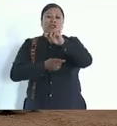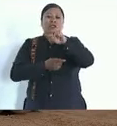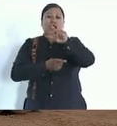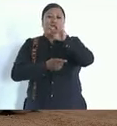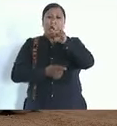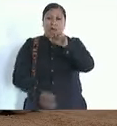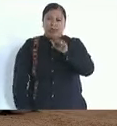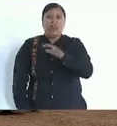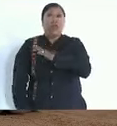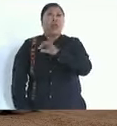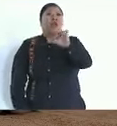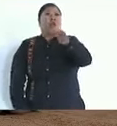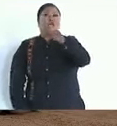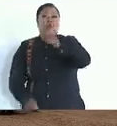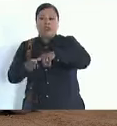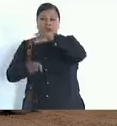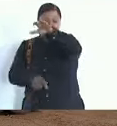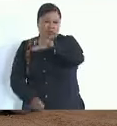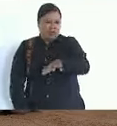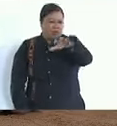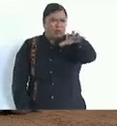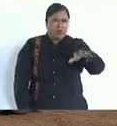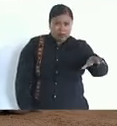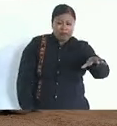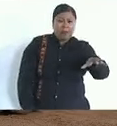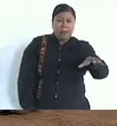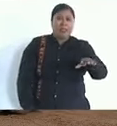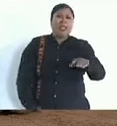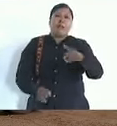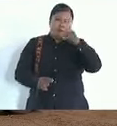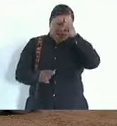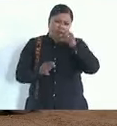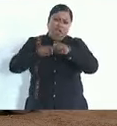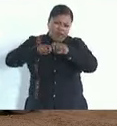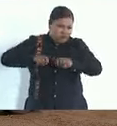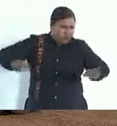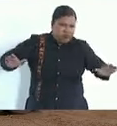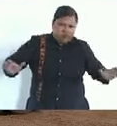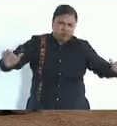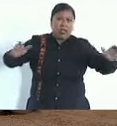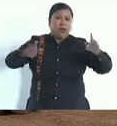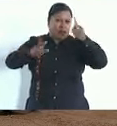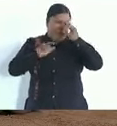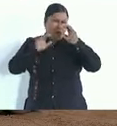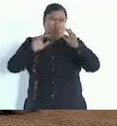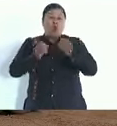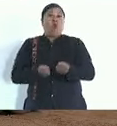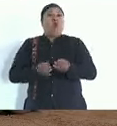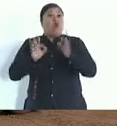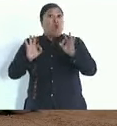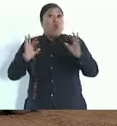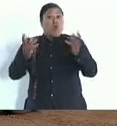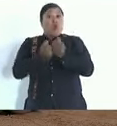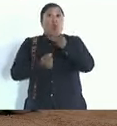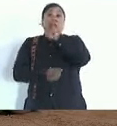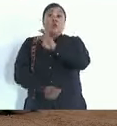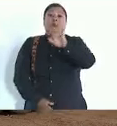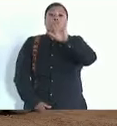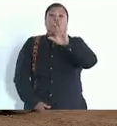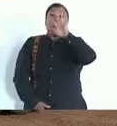11 áreas fueron destinadas voluntariamente a la conservación, con un total de